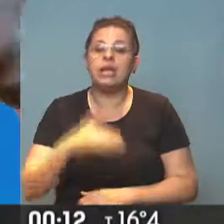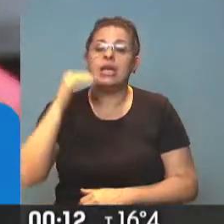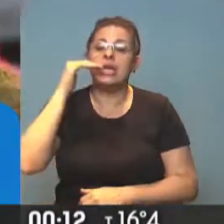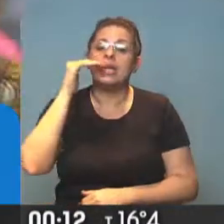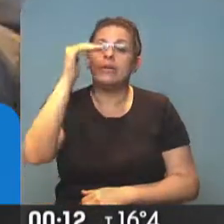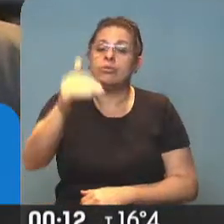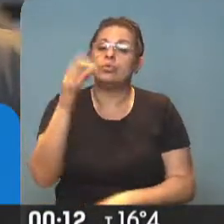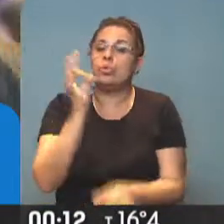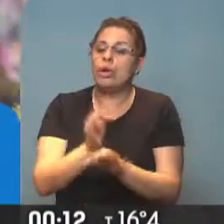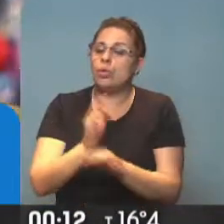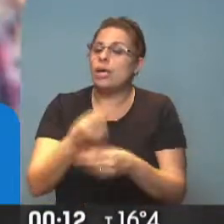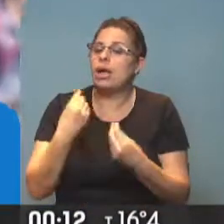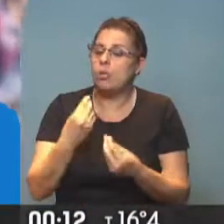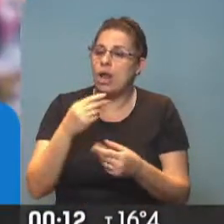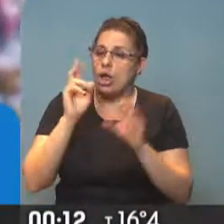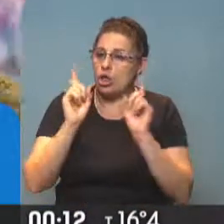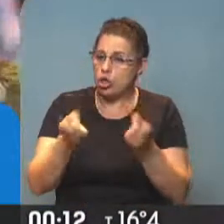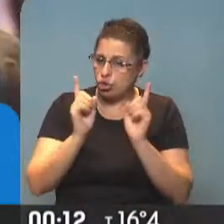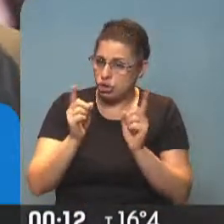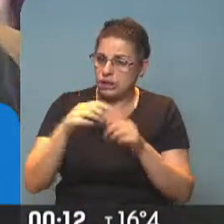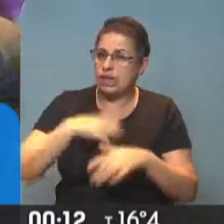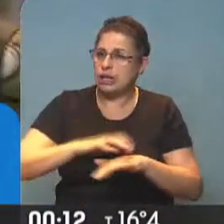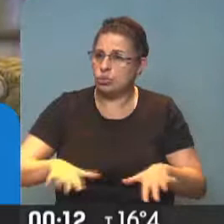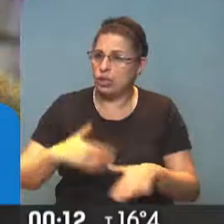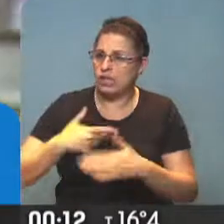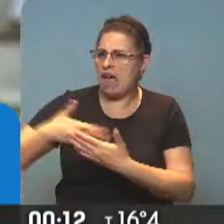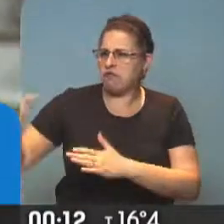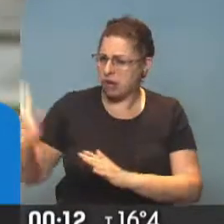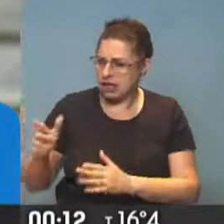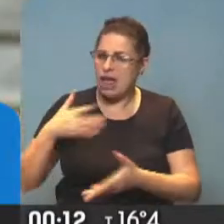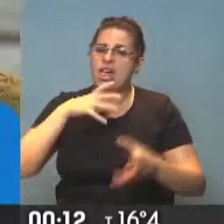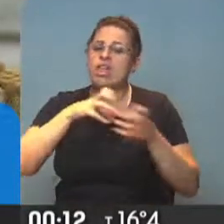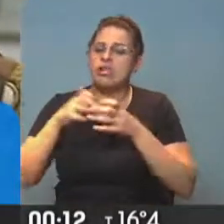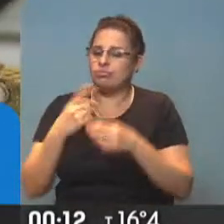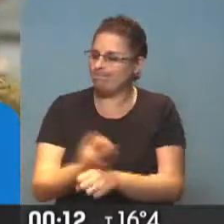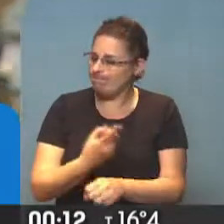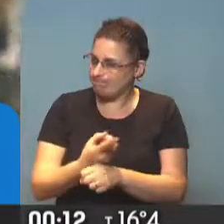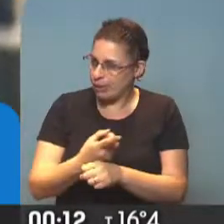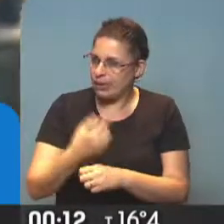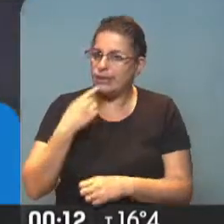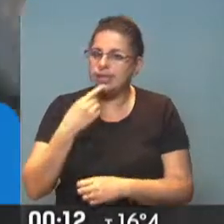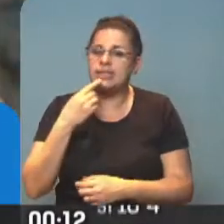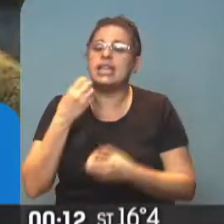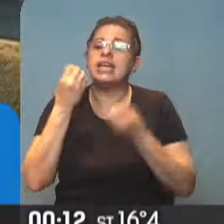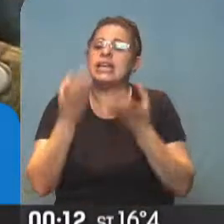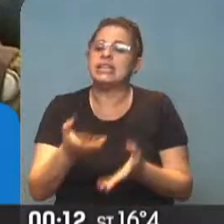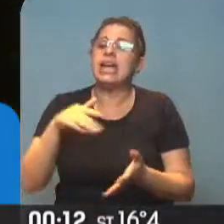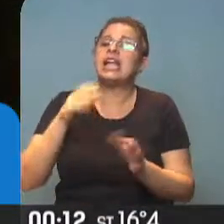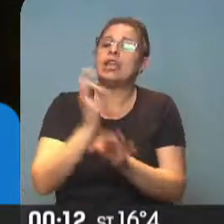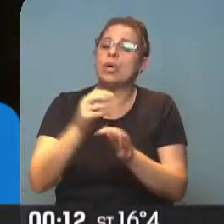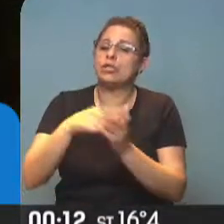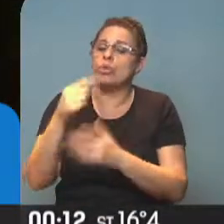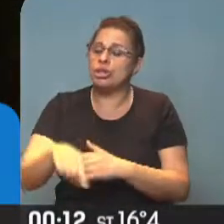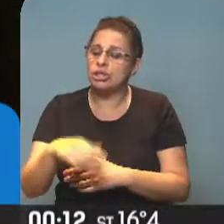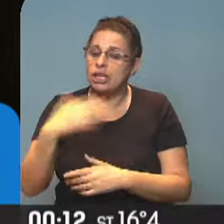que está presentando es una posibilidad de que los docentes y estudiantes fueran ajenos a esa discusión. Nosotros consideramos que para discutir cómo está la educación en la Ciudad de Buenos Aires, cómo es el futuro, tiene